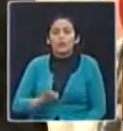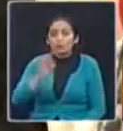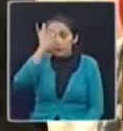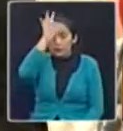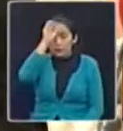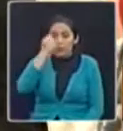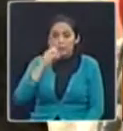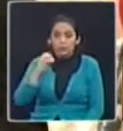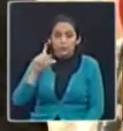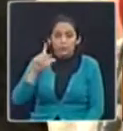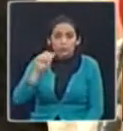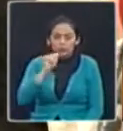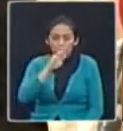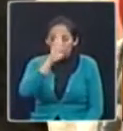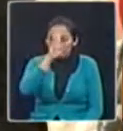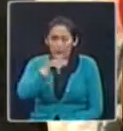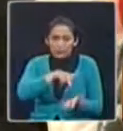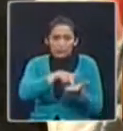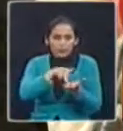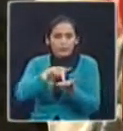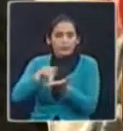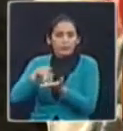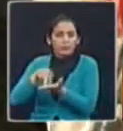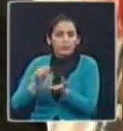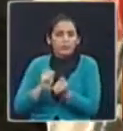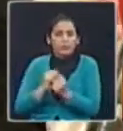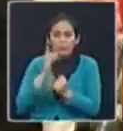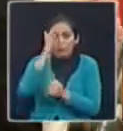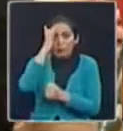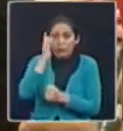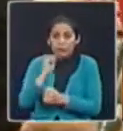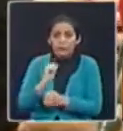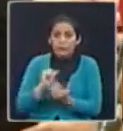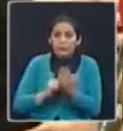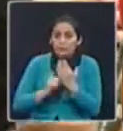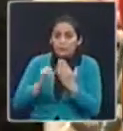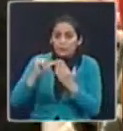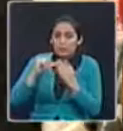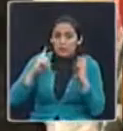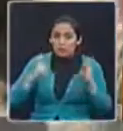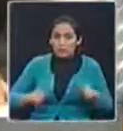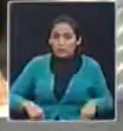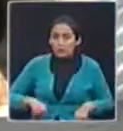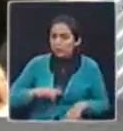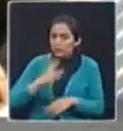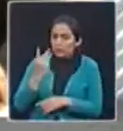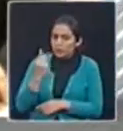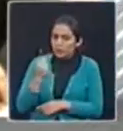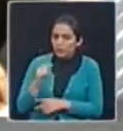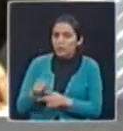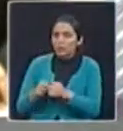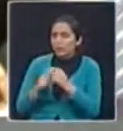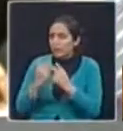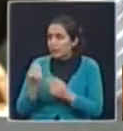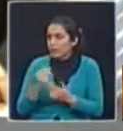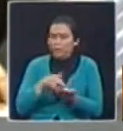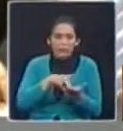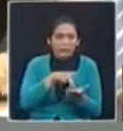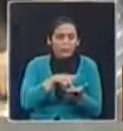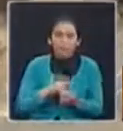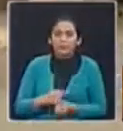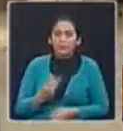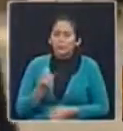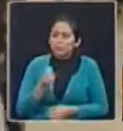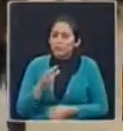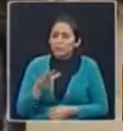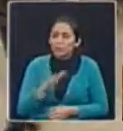dando. Todos los días se generan nuevas prestaciones, se generan nuevas obligaciones y el Ministerio está cancelando. Según Espinosa, el Ministerio tiene un gasto anual con